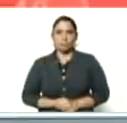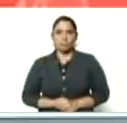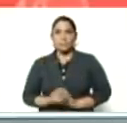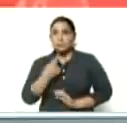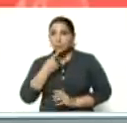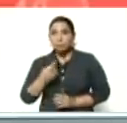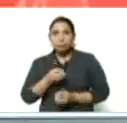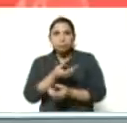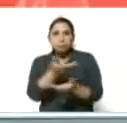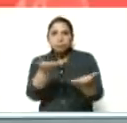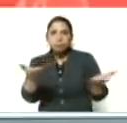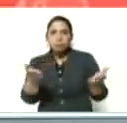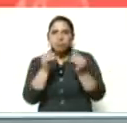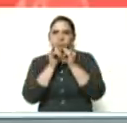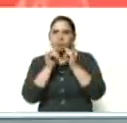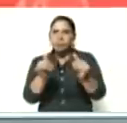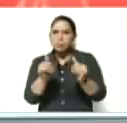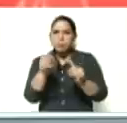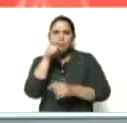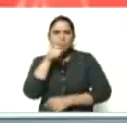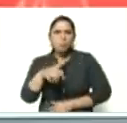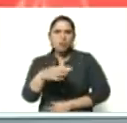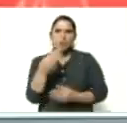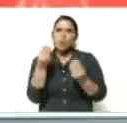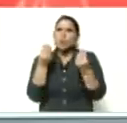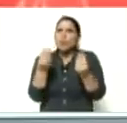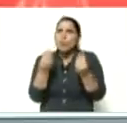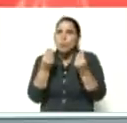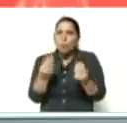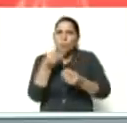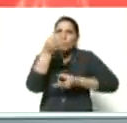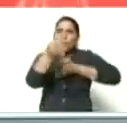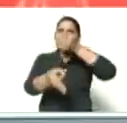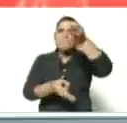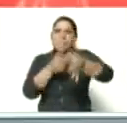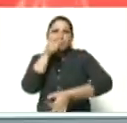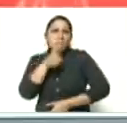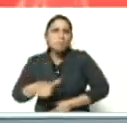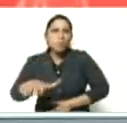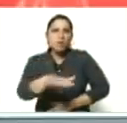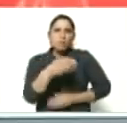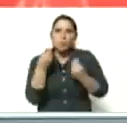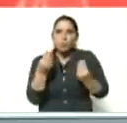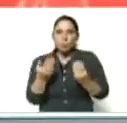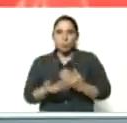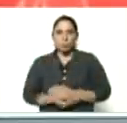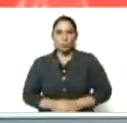decirle a nuestro pueblo, ¿cómo decirle esto a nuestro pueblo?